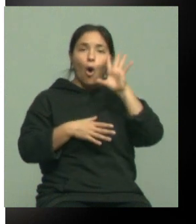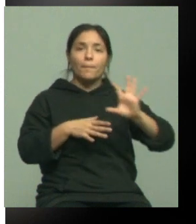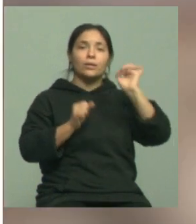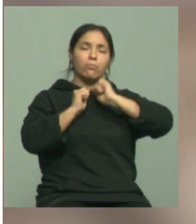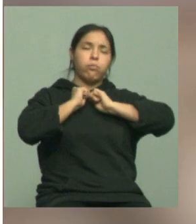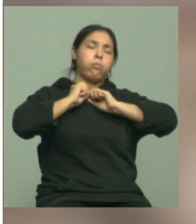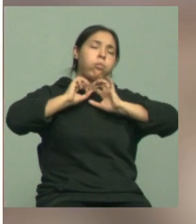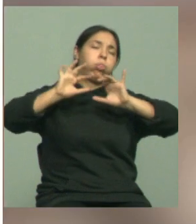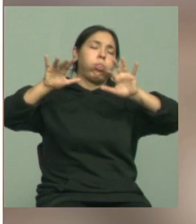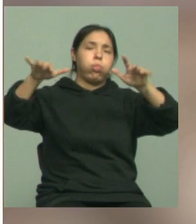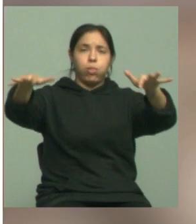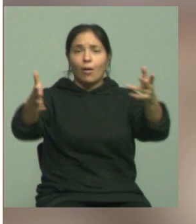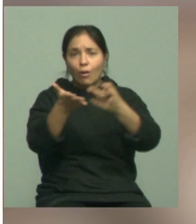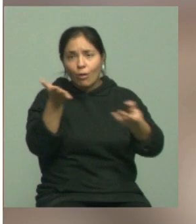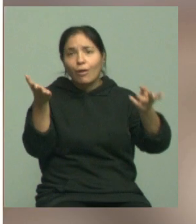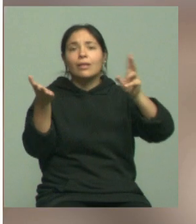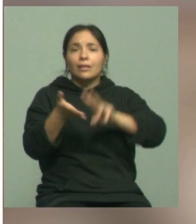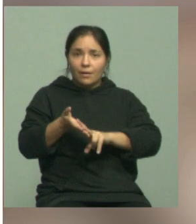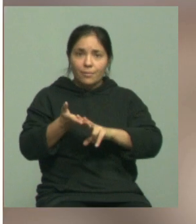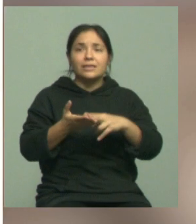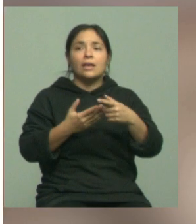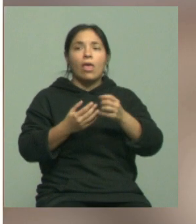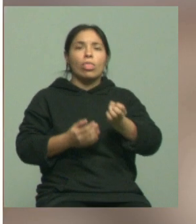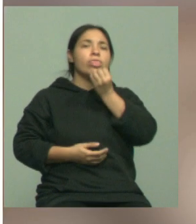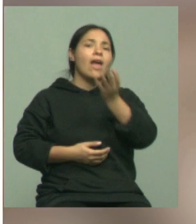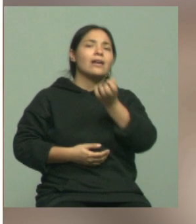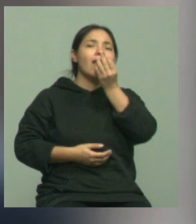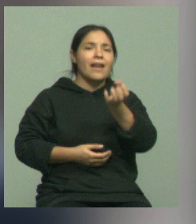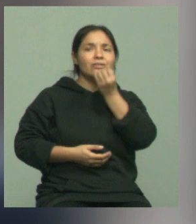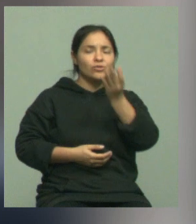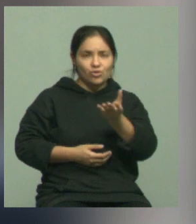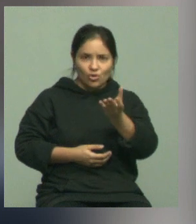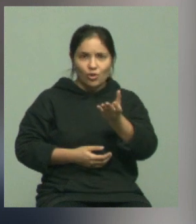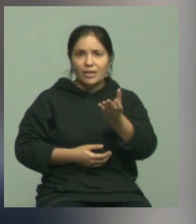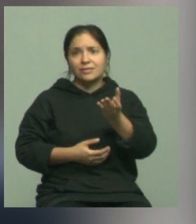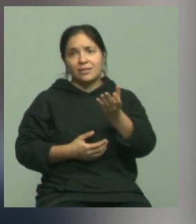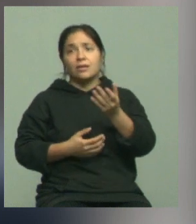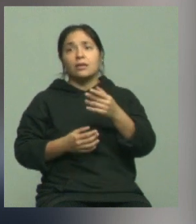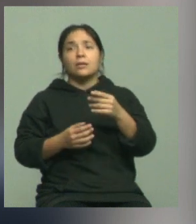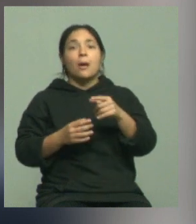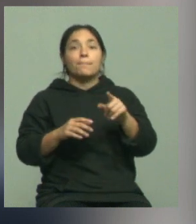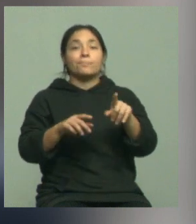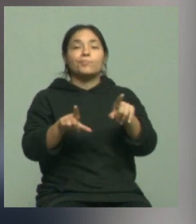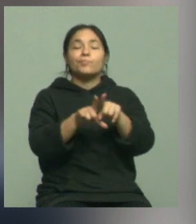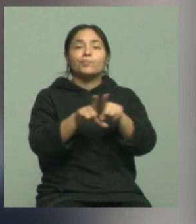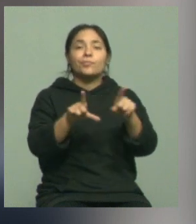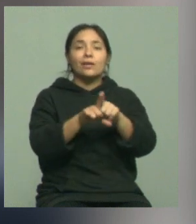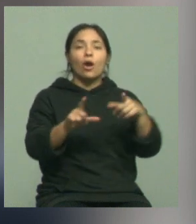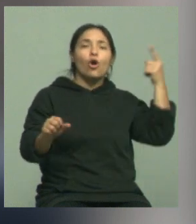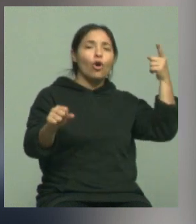de abajo de la alfombra, abajo de las piedras, discursos que parecían superados, pero no lo están, que ponen la lupa